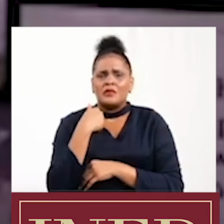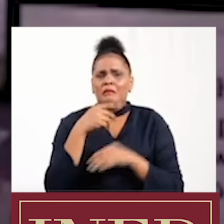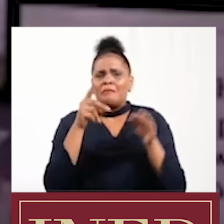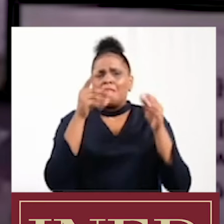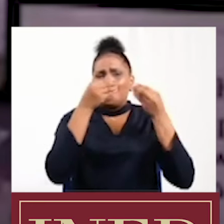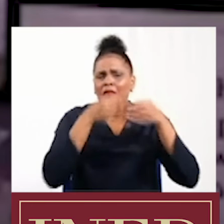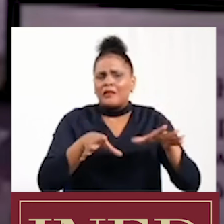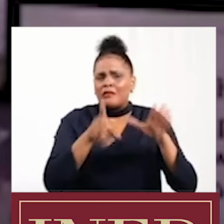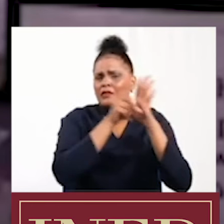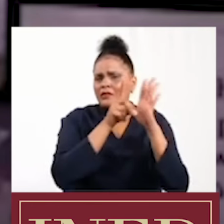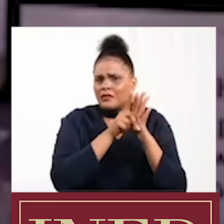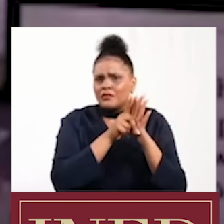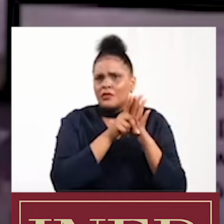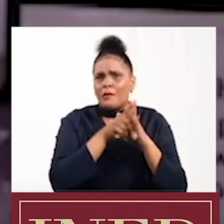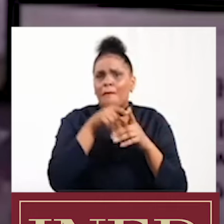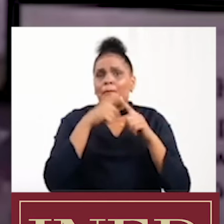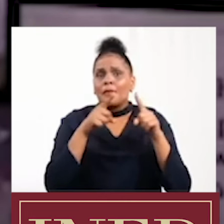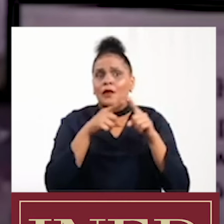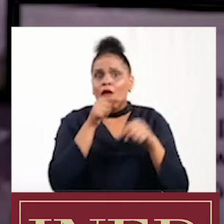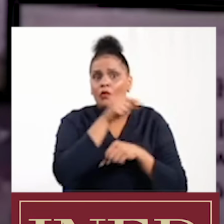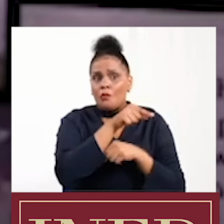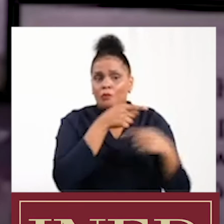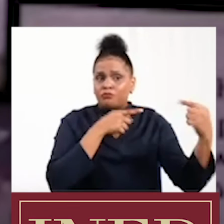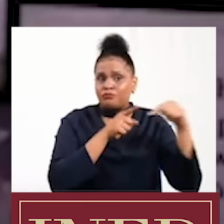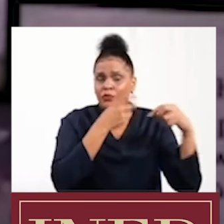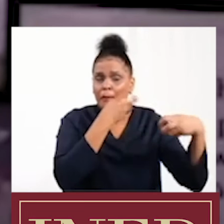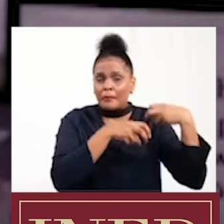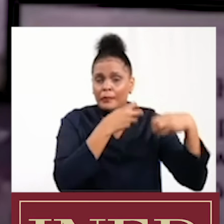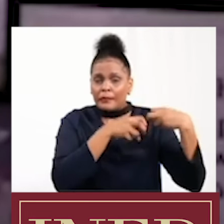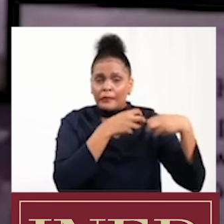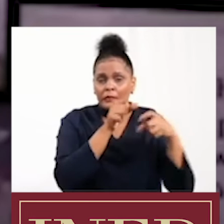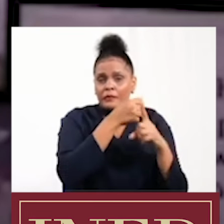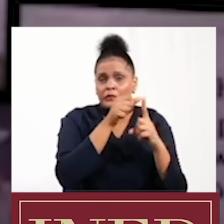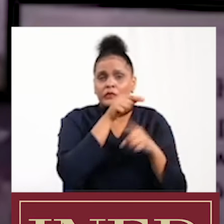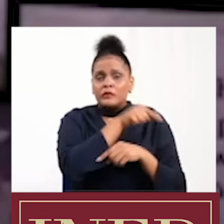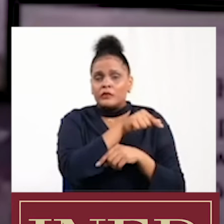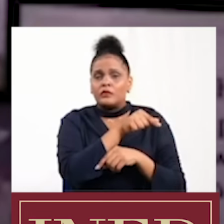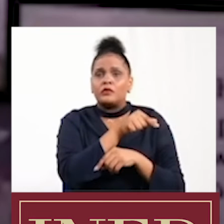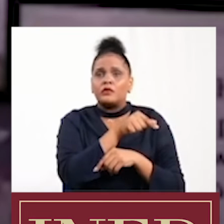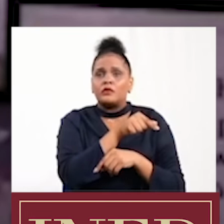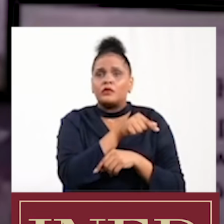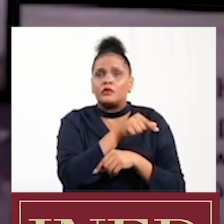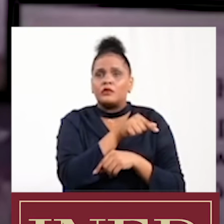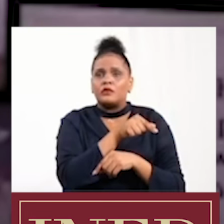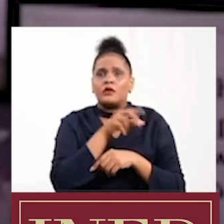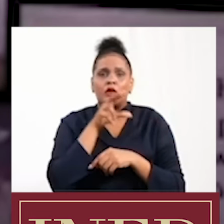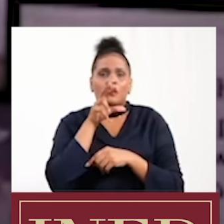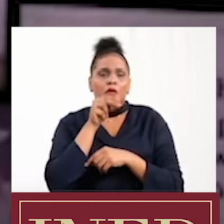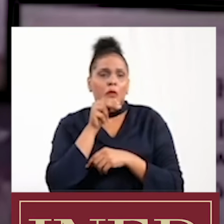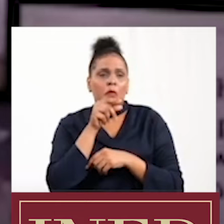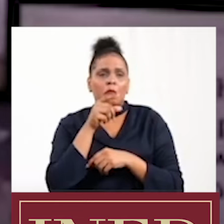pero en otros casos la violencia es más sutil la violencia consiste en no dejarlas participar de los